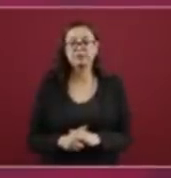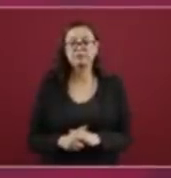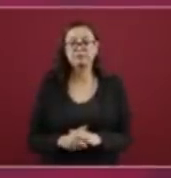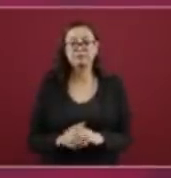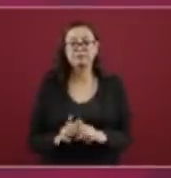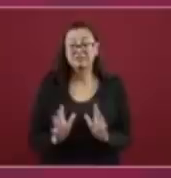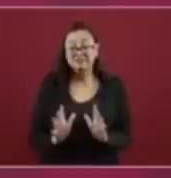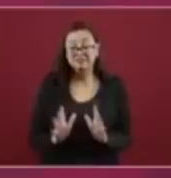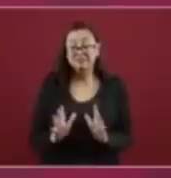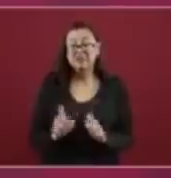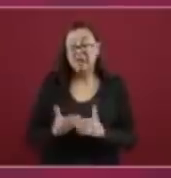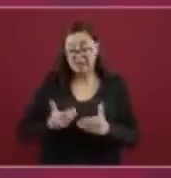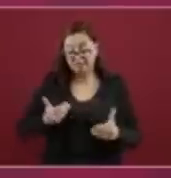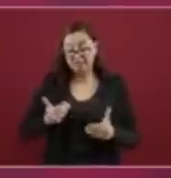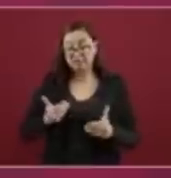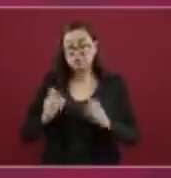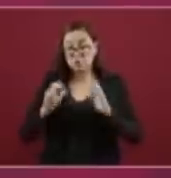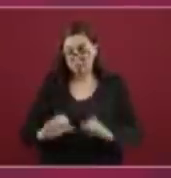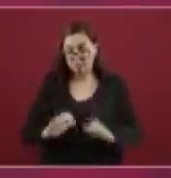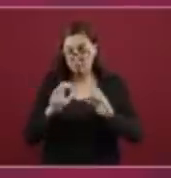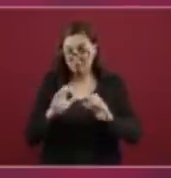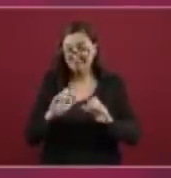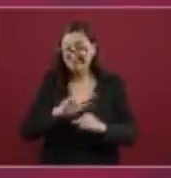¿cómo? ¿Sí?